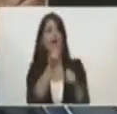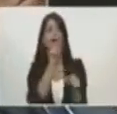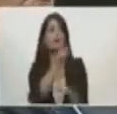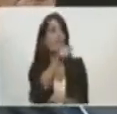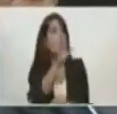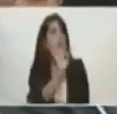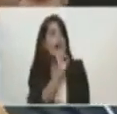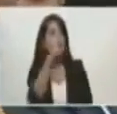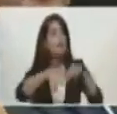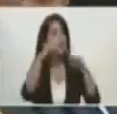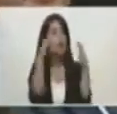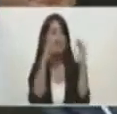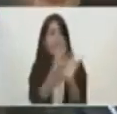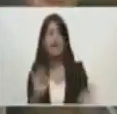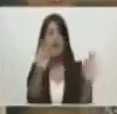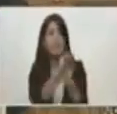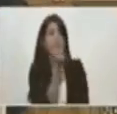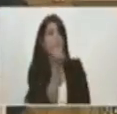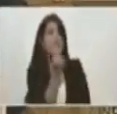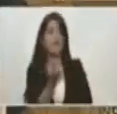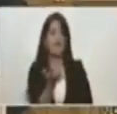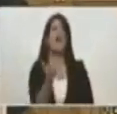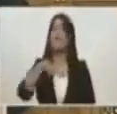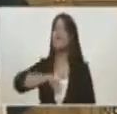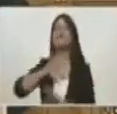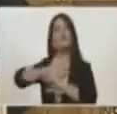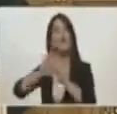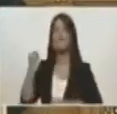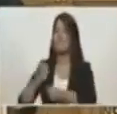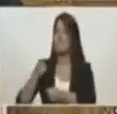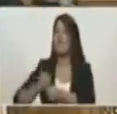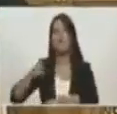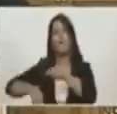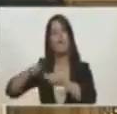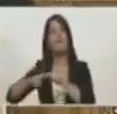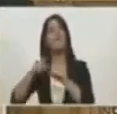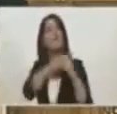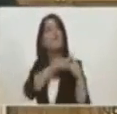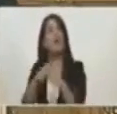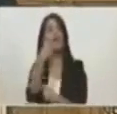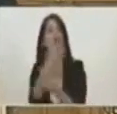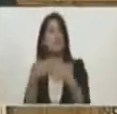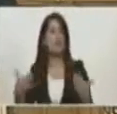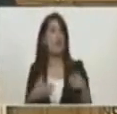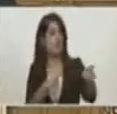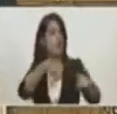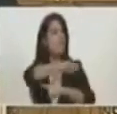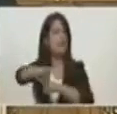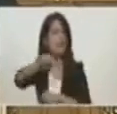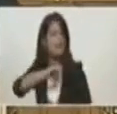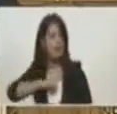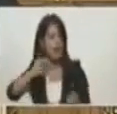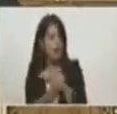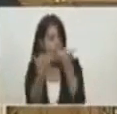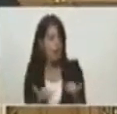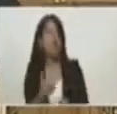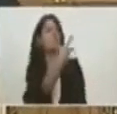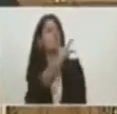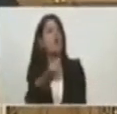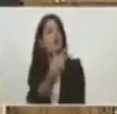una vivienda. Y nosotros hemos construido 1 millón. Y ustedes creen que nos vamos a calar que la privaticen. No, no y